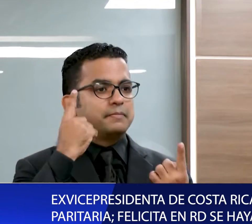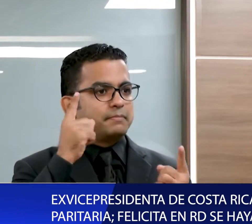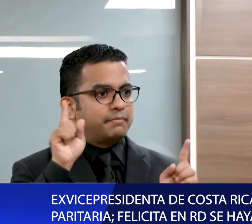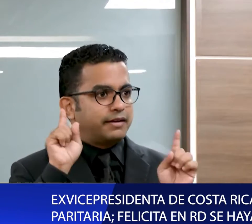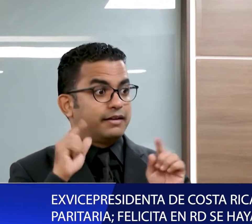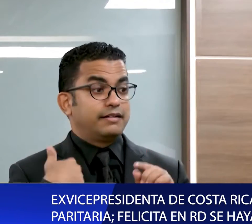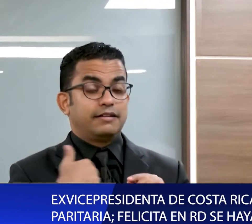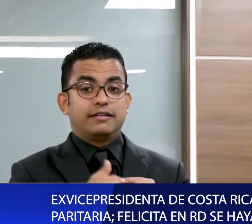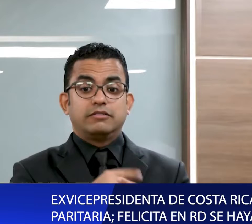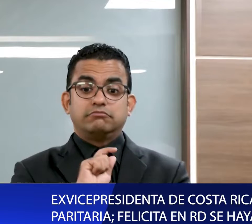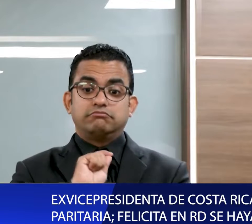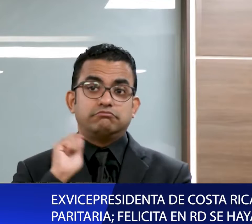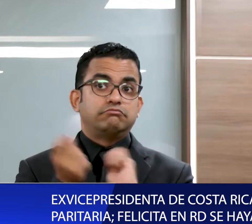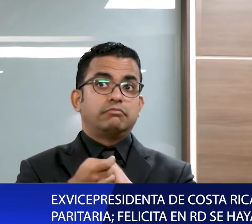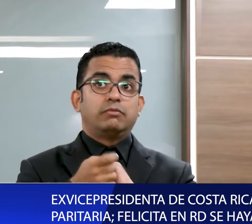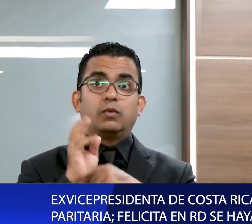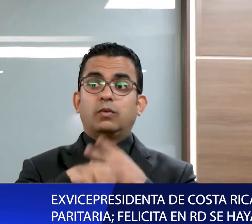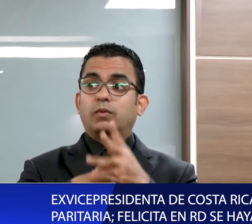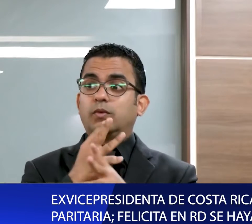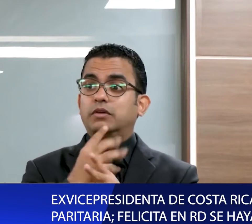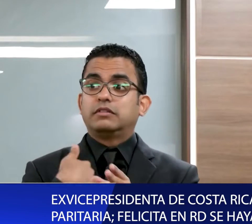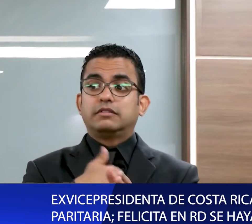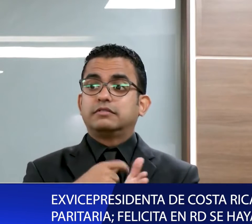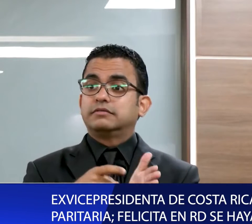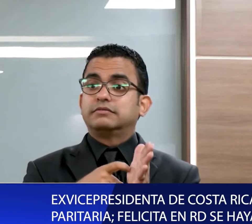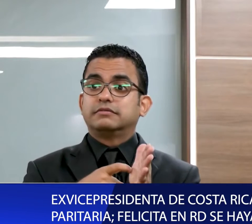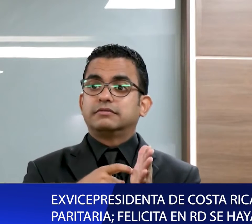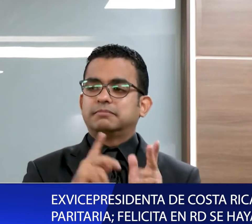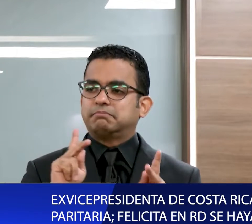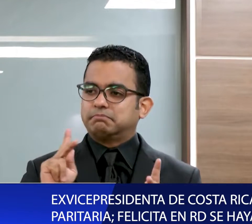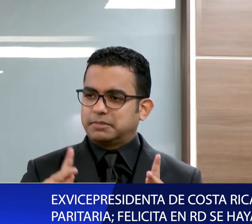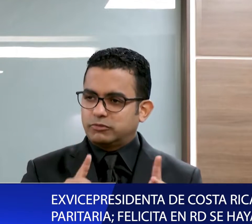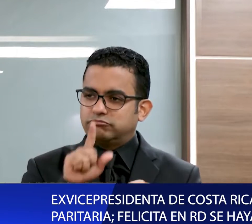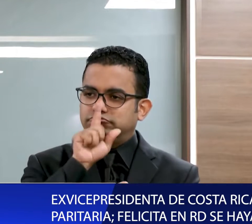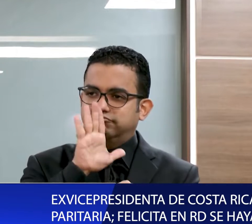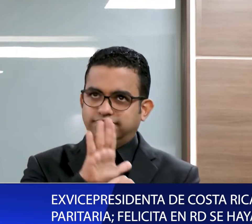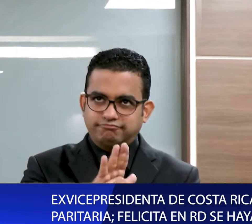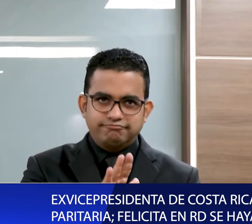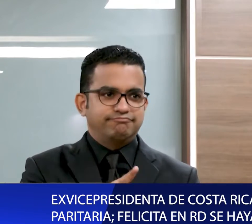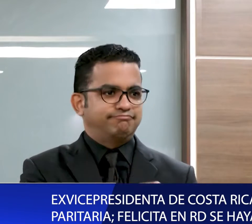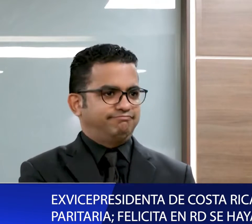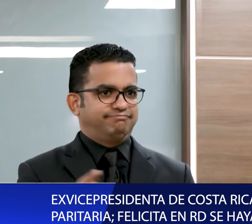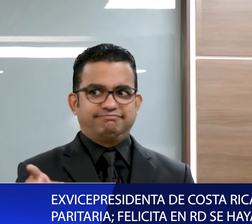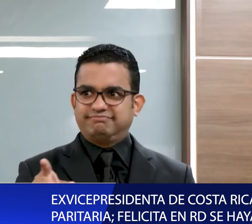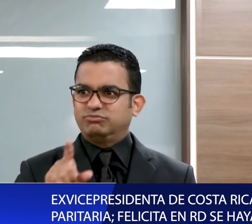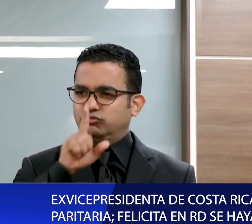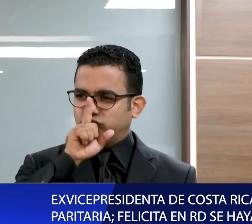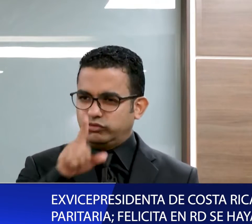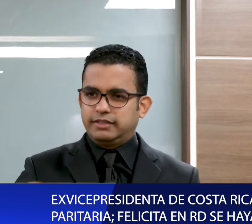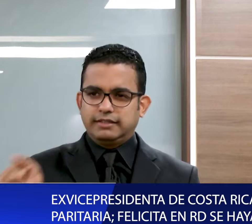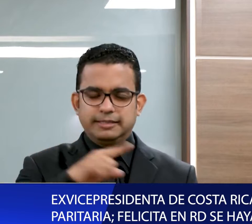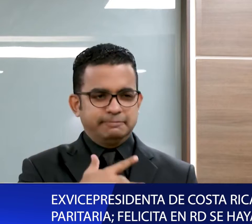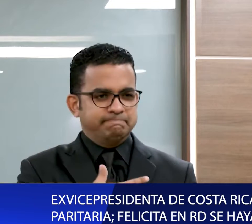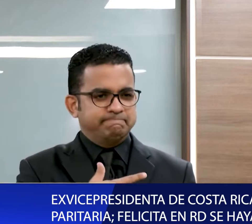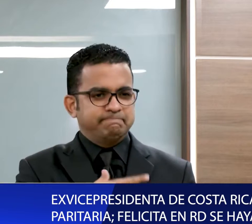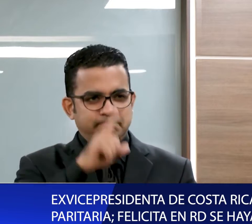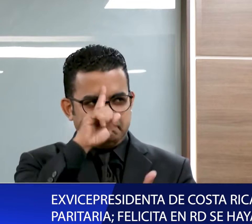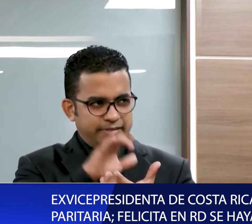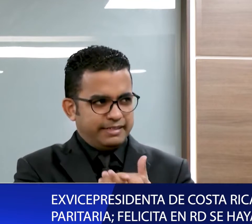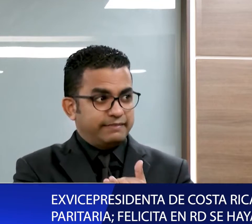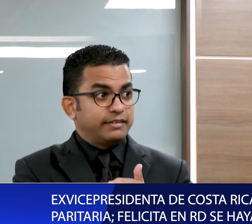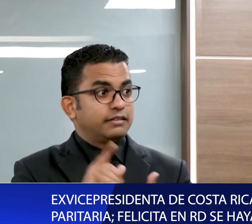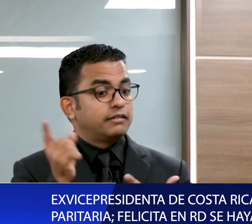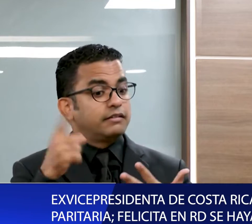Liderazgo Político de las Mujeres en los Procesos Electorales, a cargo de la ex primera vicepresidenta de la República de Costa